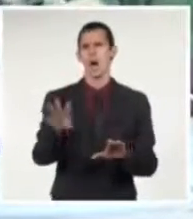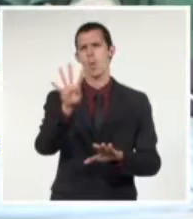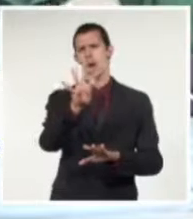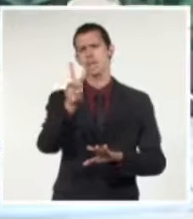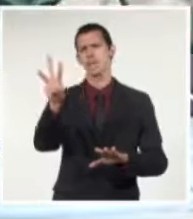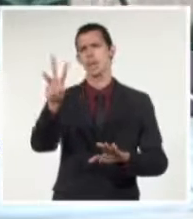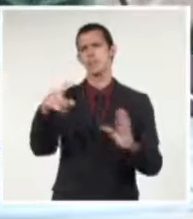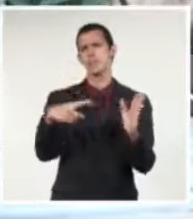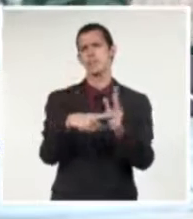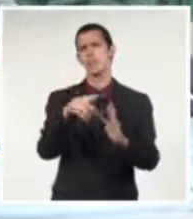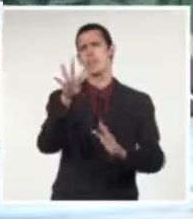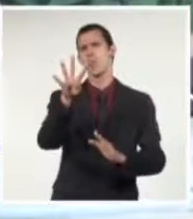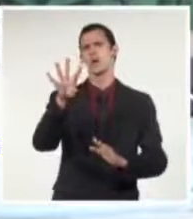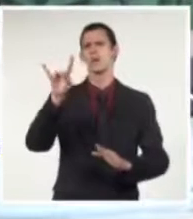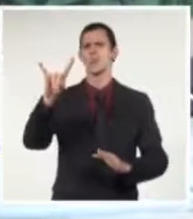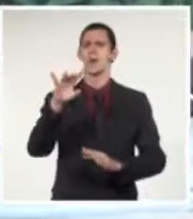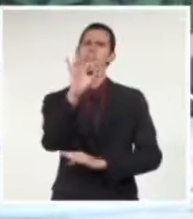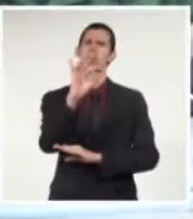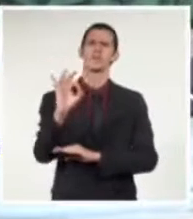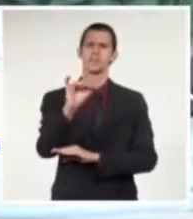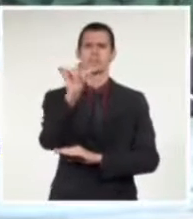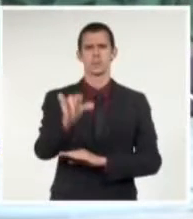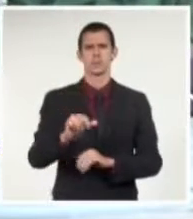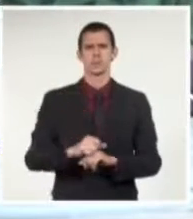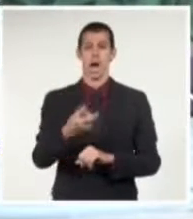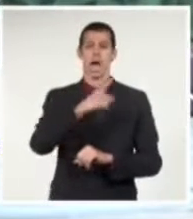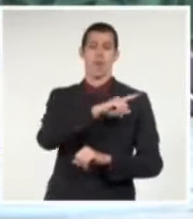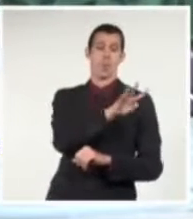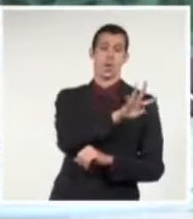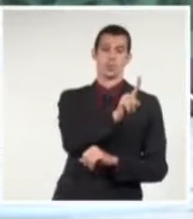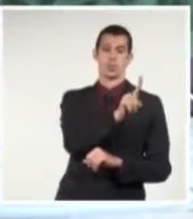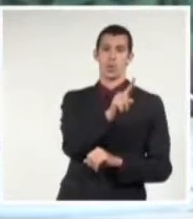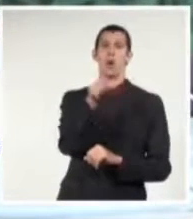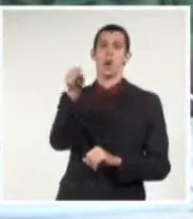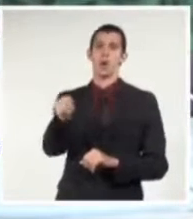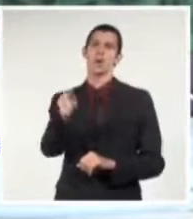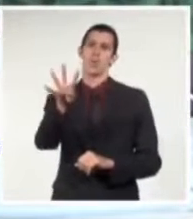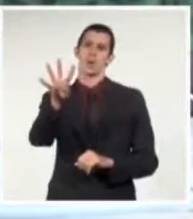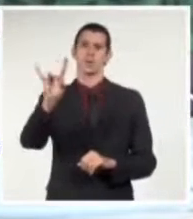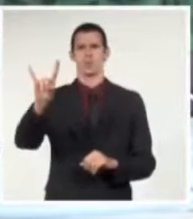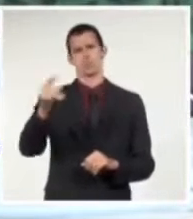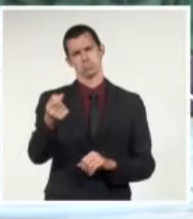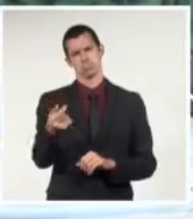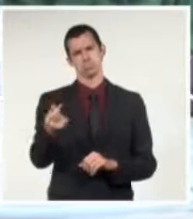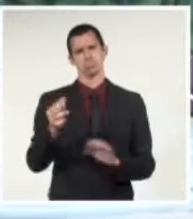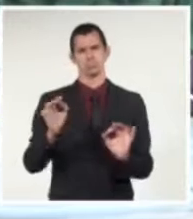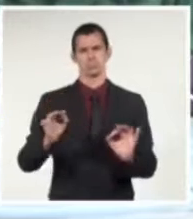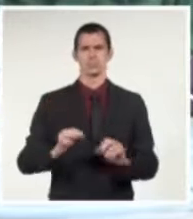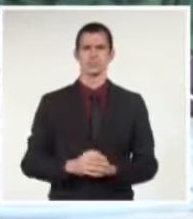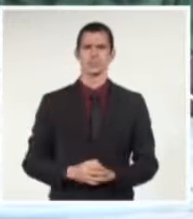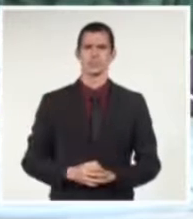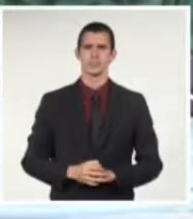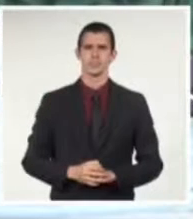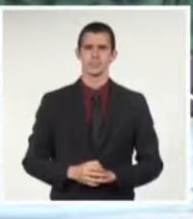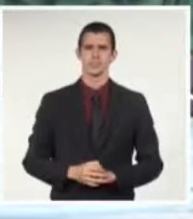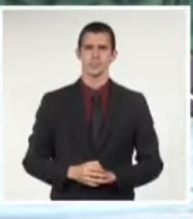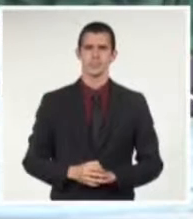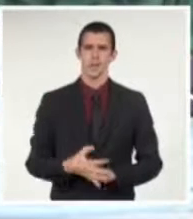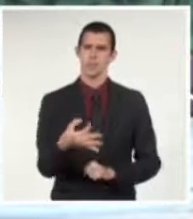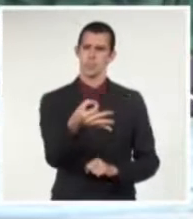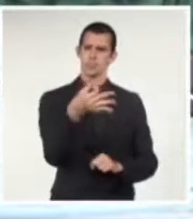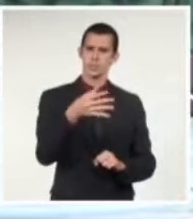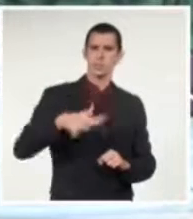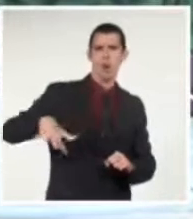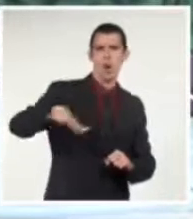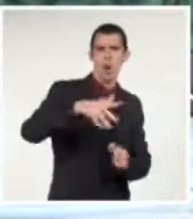43.49% de los clientes. Ayer era el 41.18%. Mantenemos que todas las cabeceras municipales, por una u otra vía,